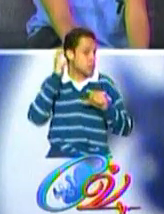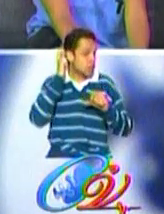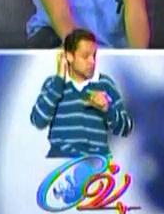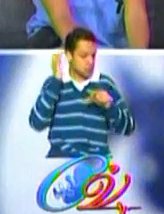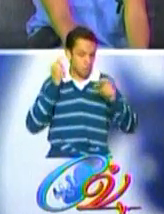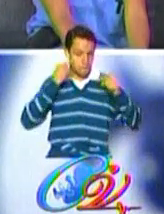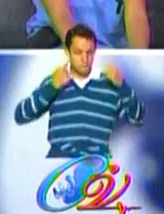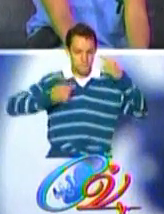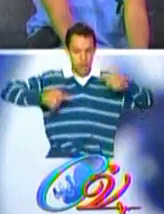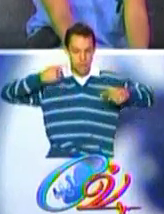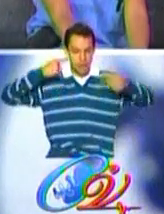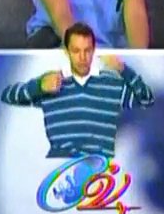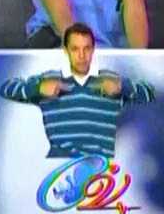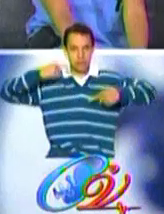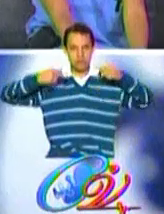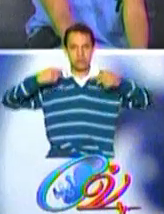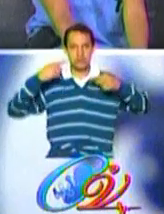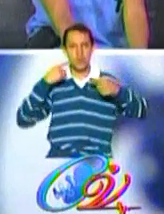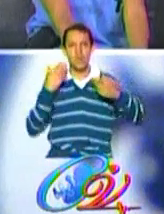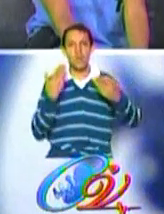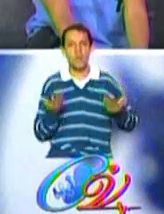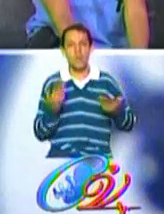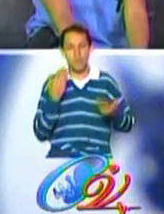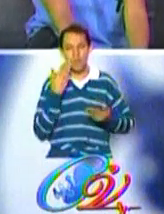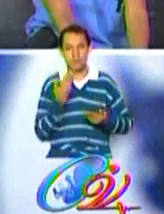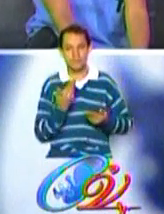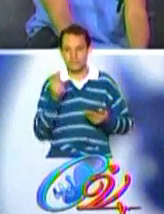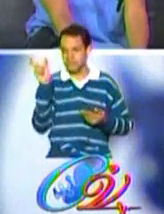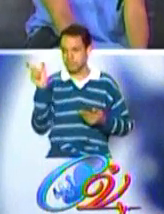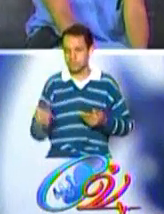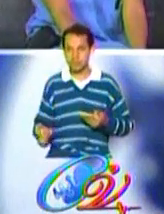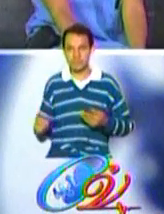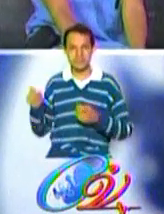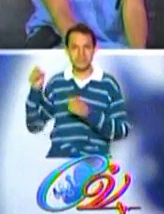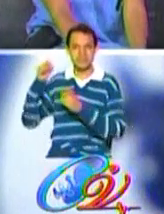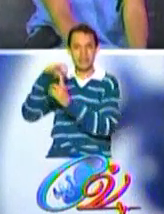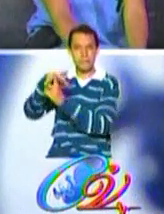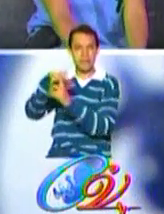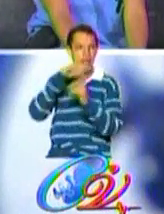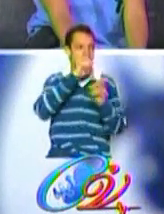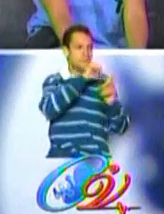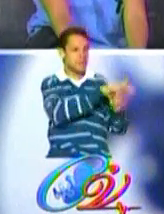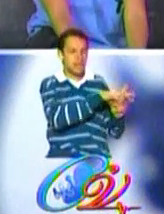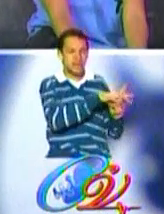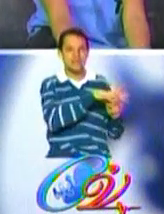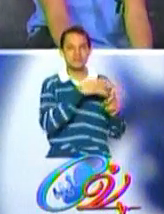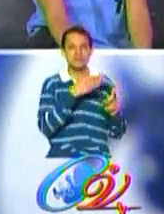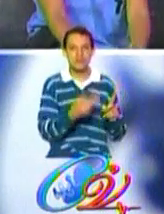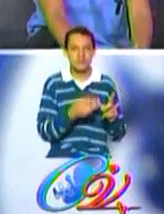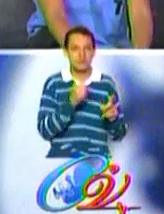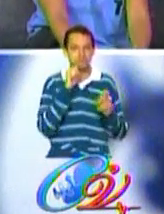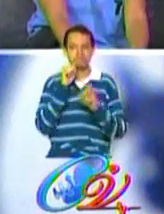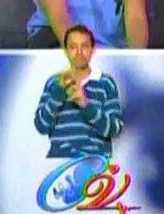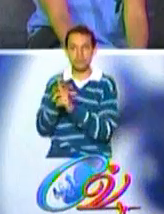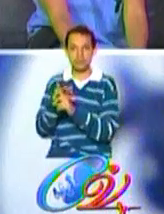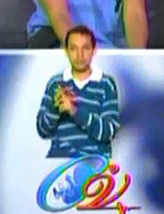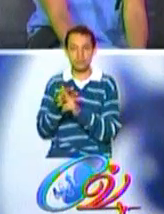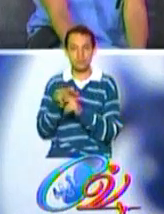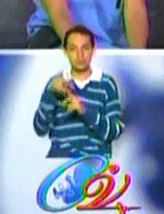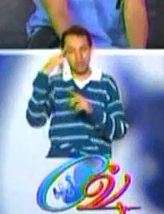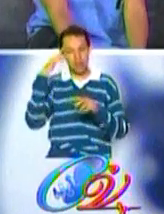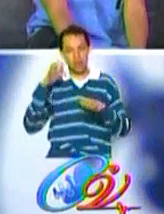Ahí muestra cuando un paciente está expuesto, por ejemplo, a pesticidas, cómo puede producir Parkinson,